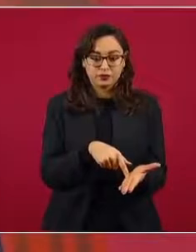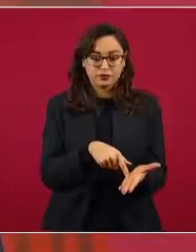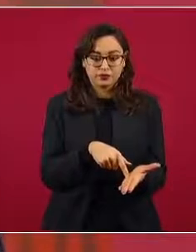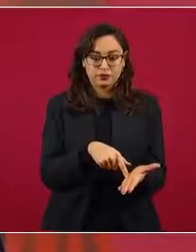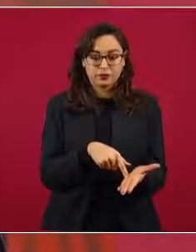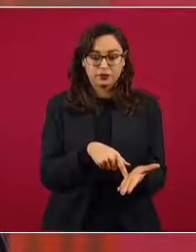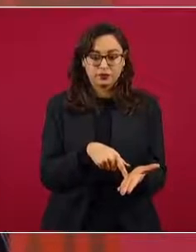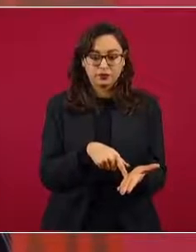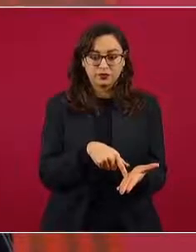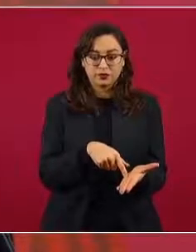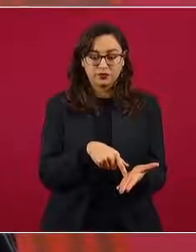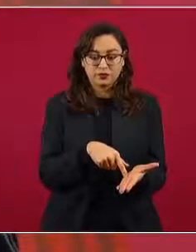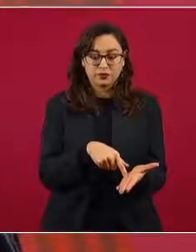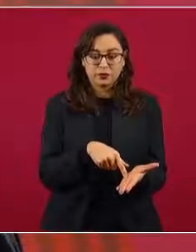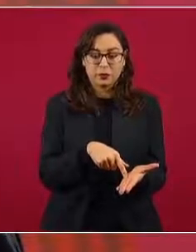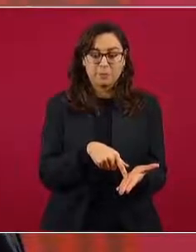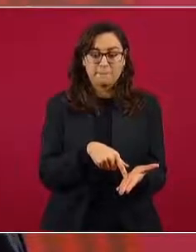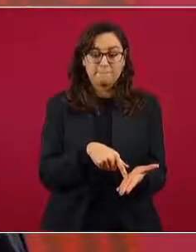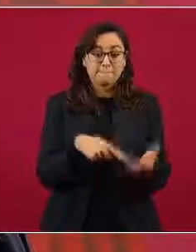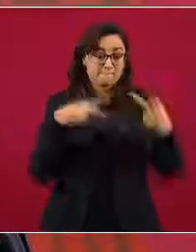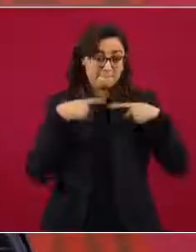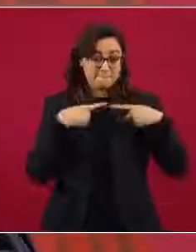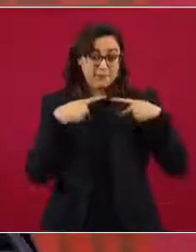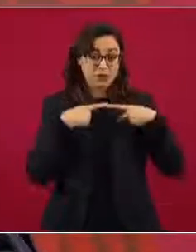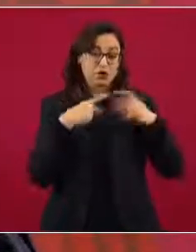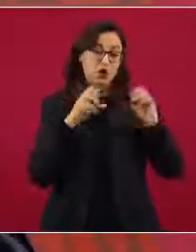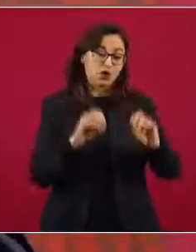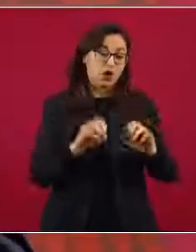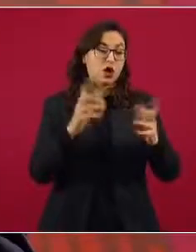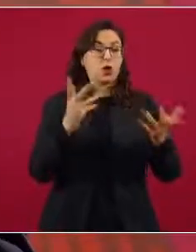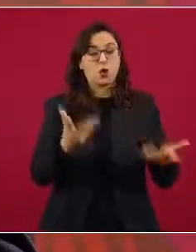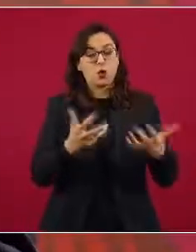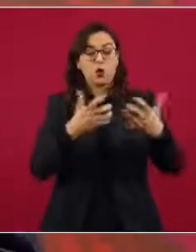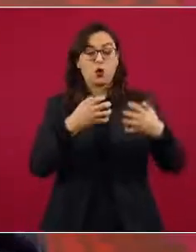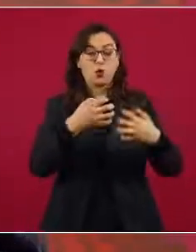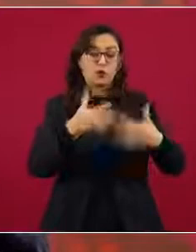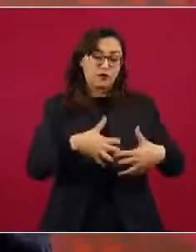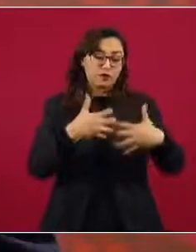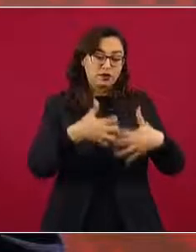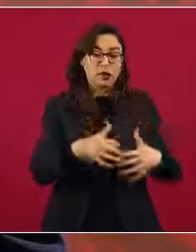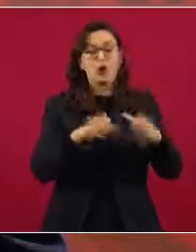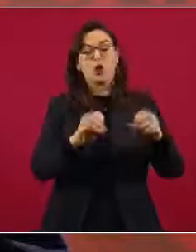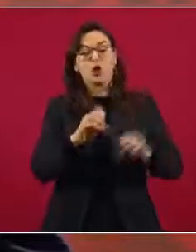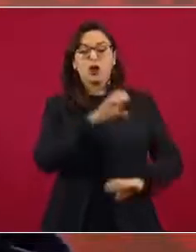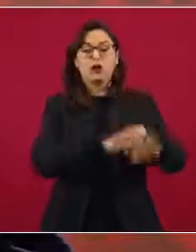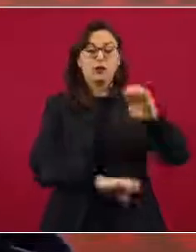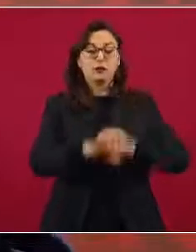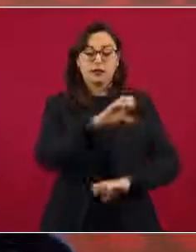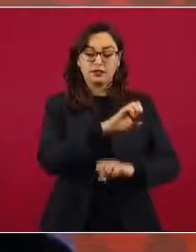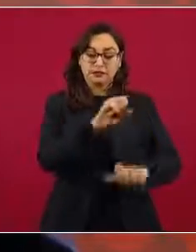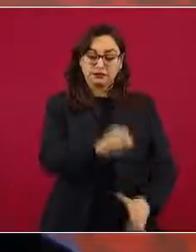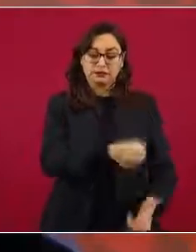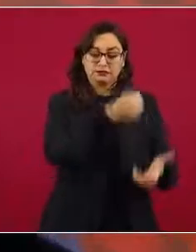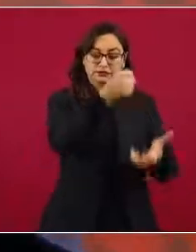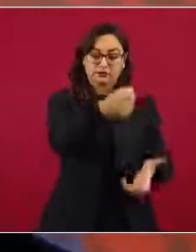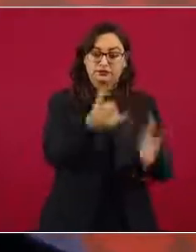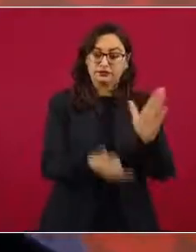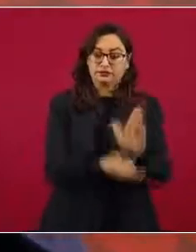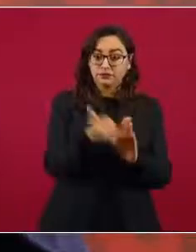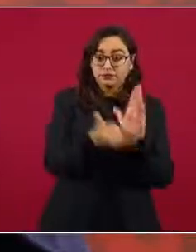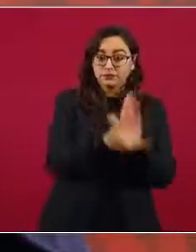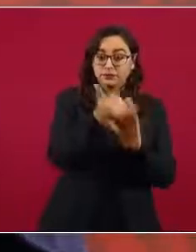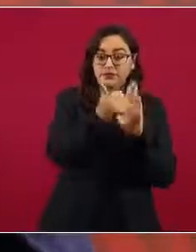proveedor o contratista o la empresa que invierte y construye el reclusorio también va a dar el